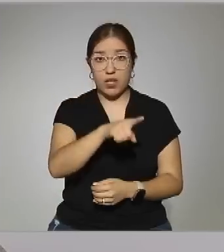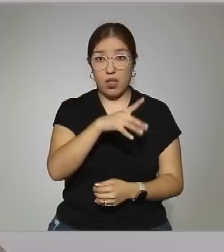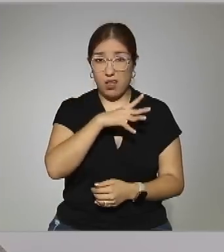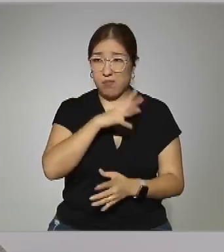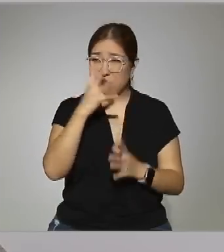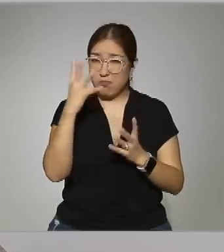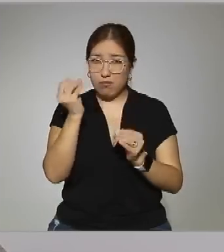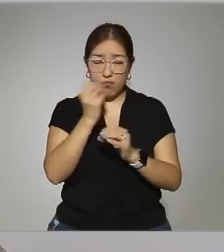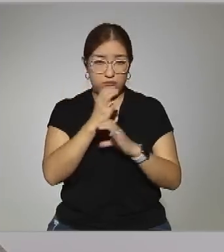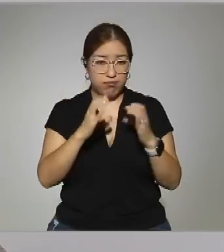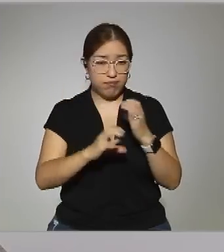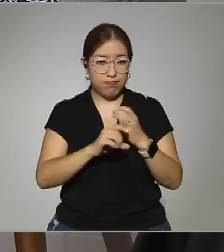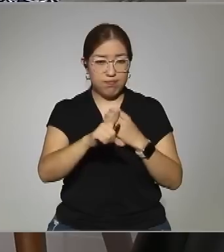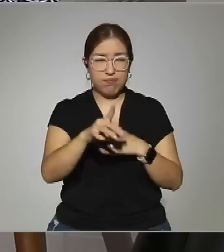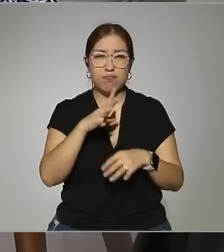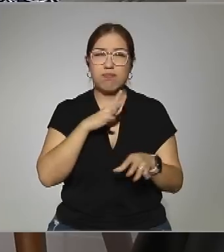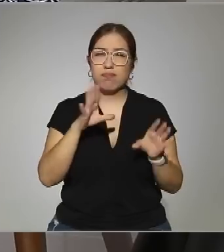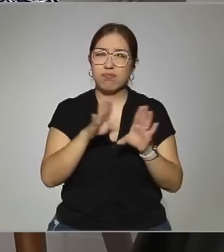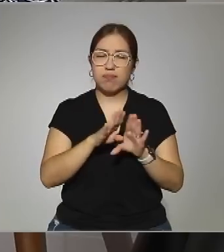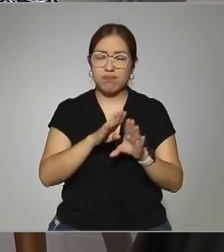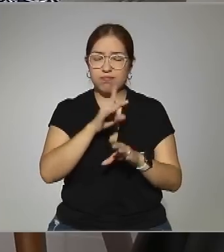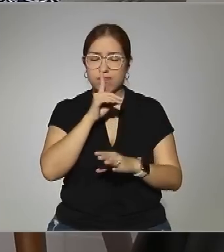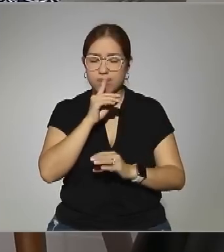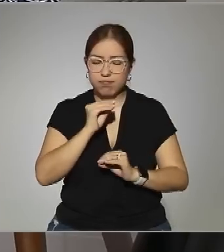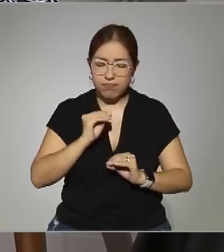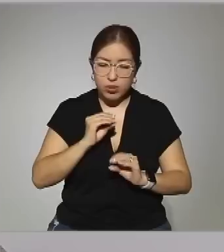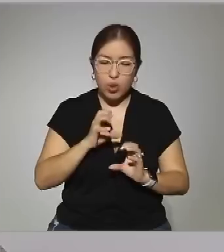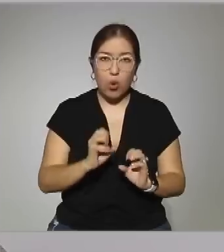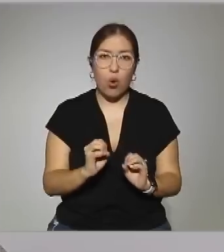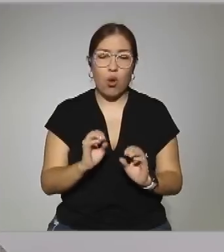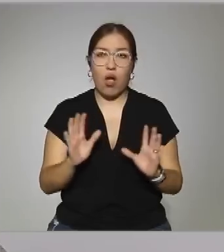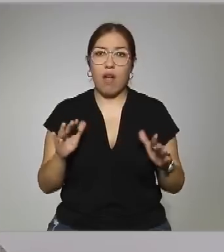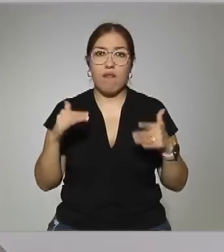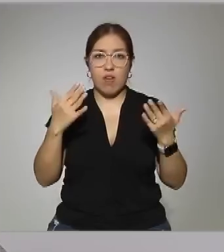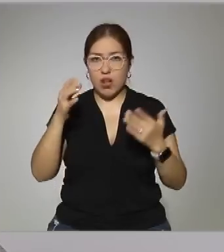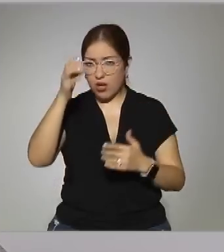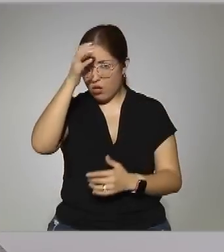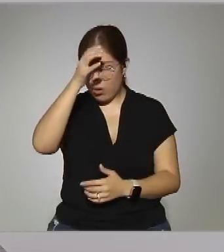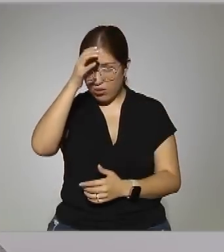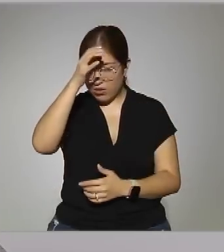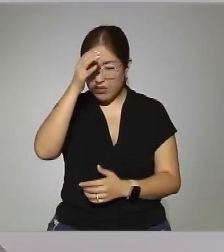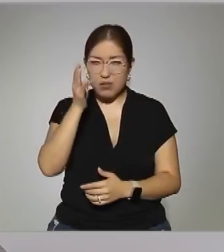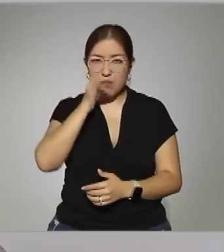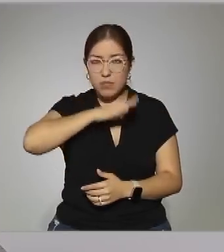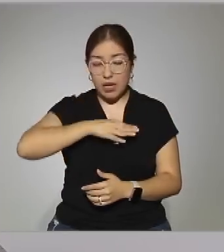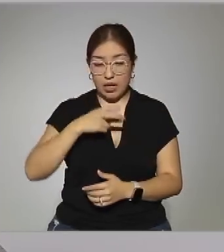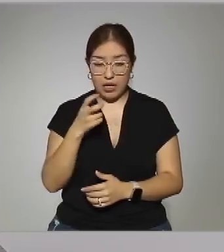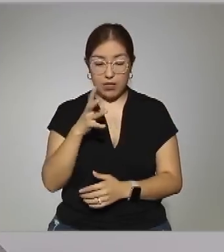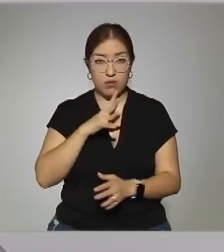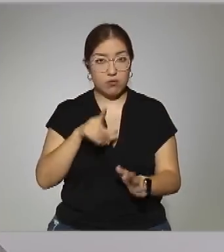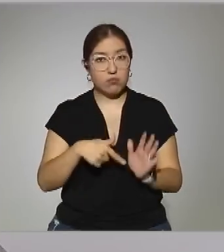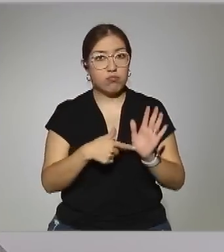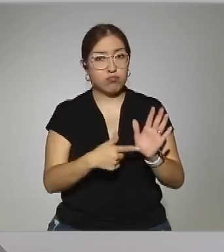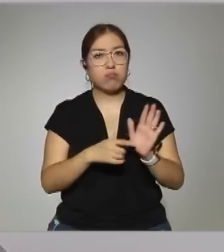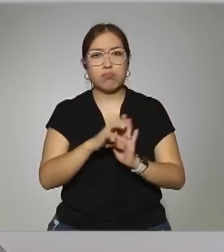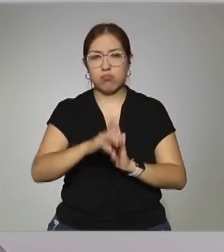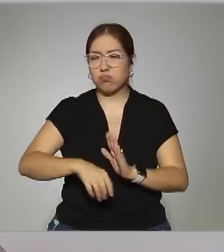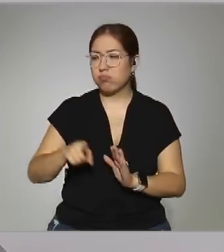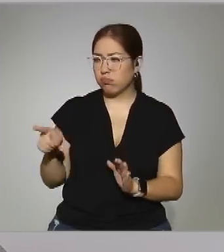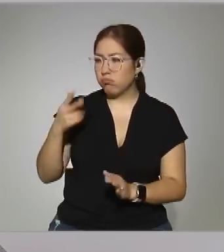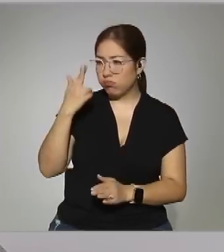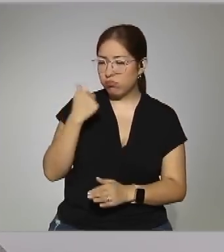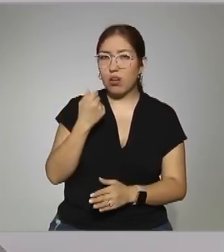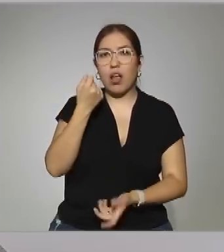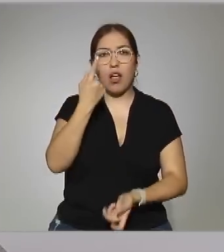cosas que quedan reprimidas o desalojadas de la conciencia, pero con claves que se tienden a manifestar, ¿no? Como en esto, en